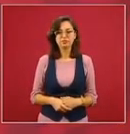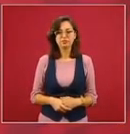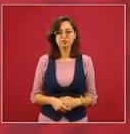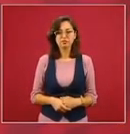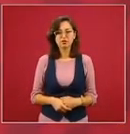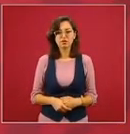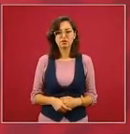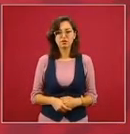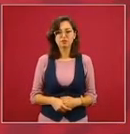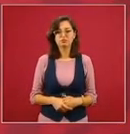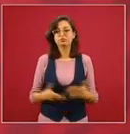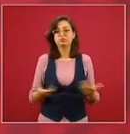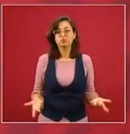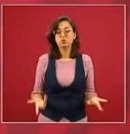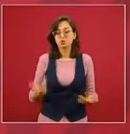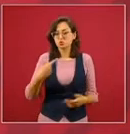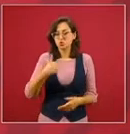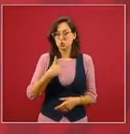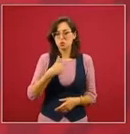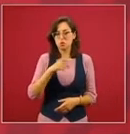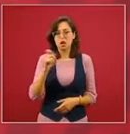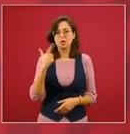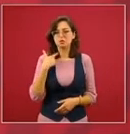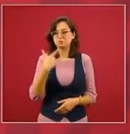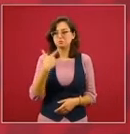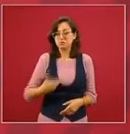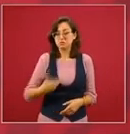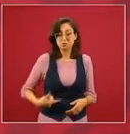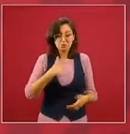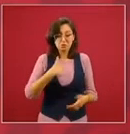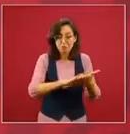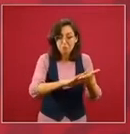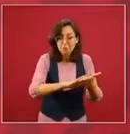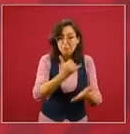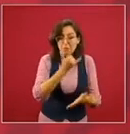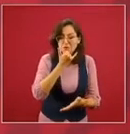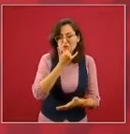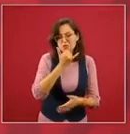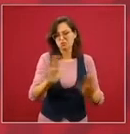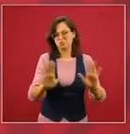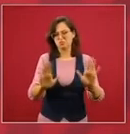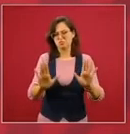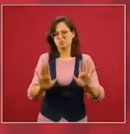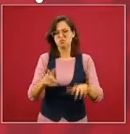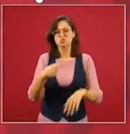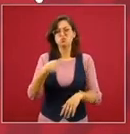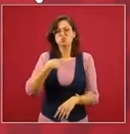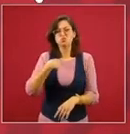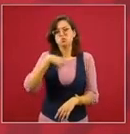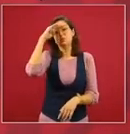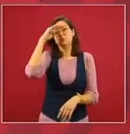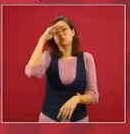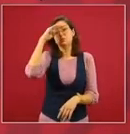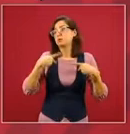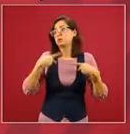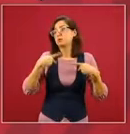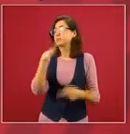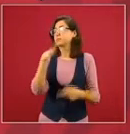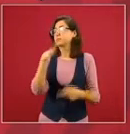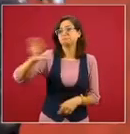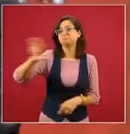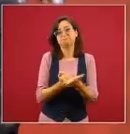amnistía a los expresidentes. Yo lo que estoy planteando es que sean los ciudadanos los que